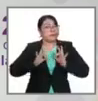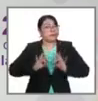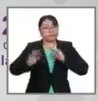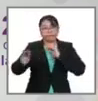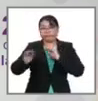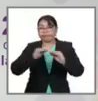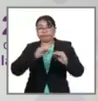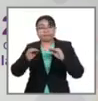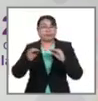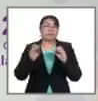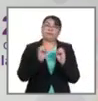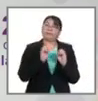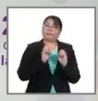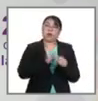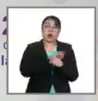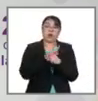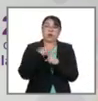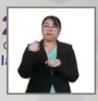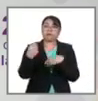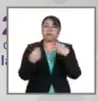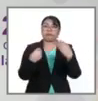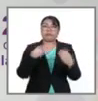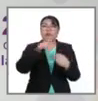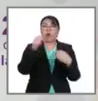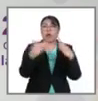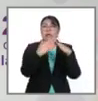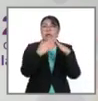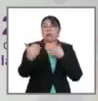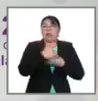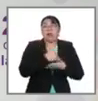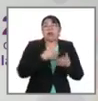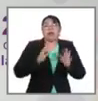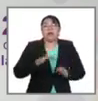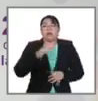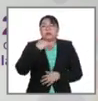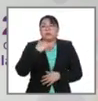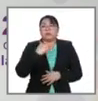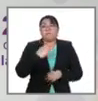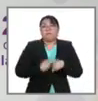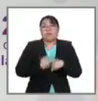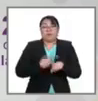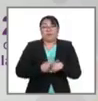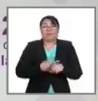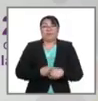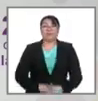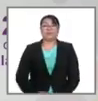trasladando el virus y llevarlo a nuestras casas y seguir afectando a nuestros abuelitos